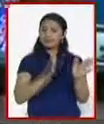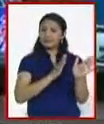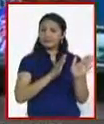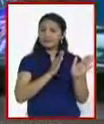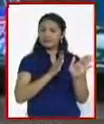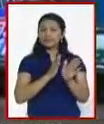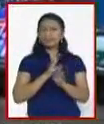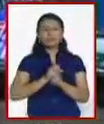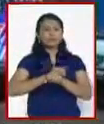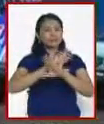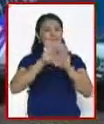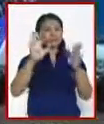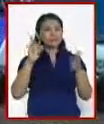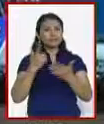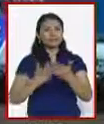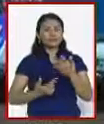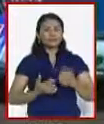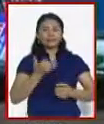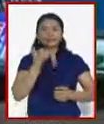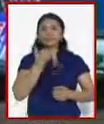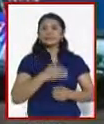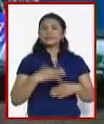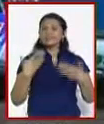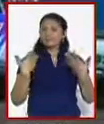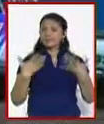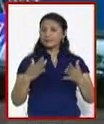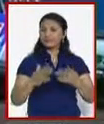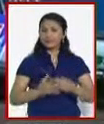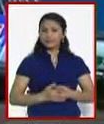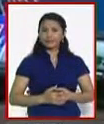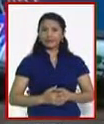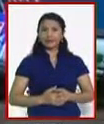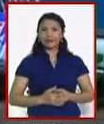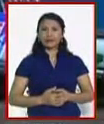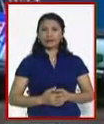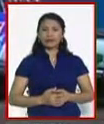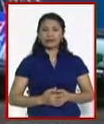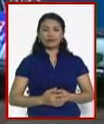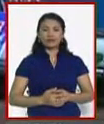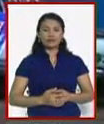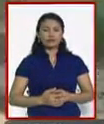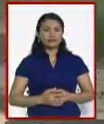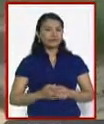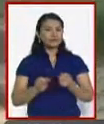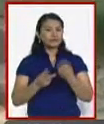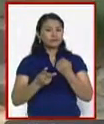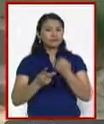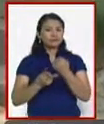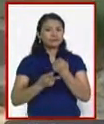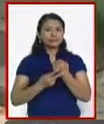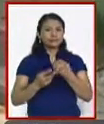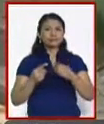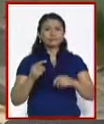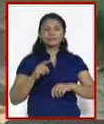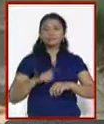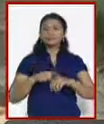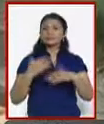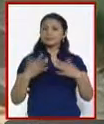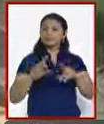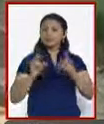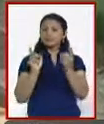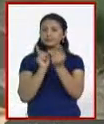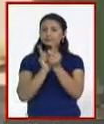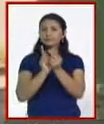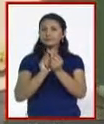plenamente esclarecido el caso, se ha dado, ya están guardando, en estos momentos se le está